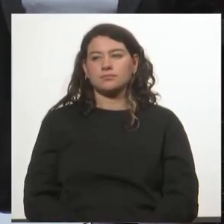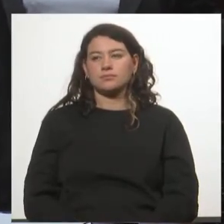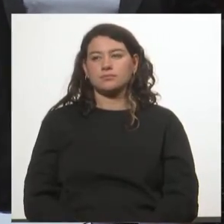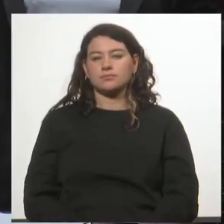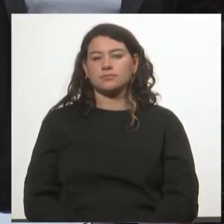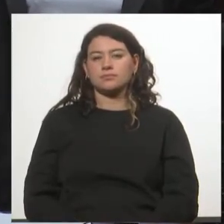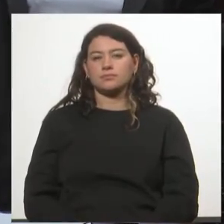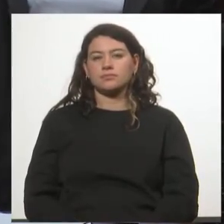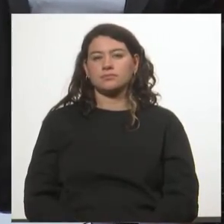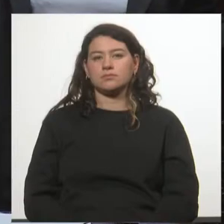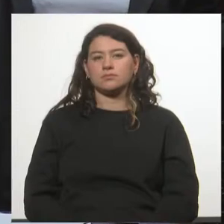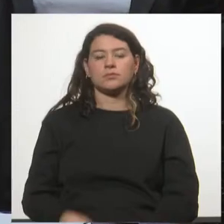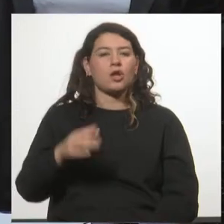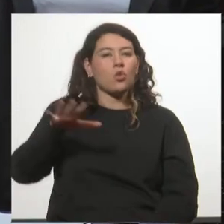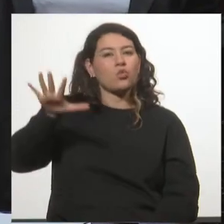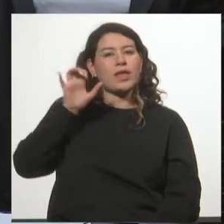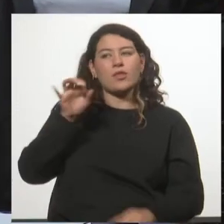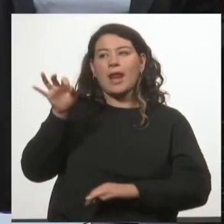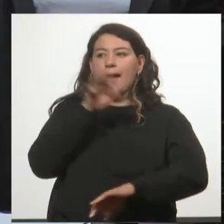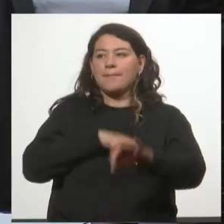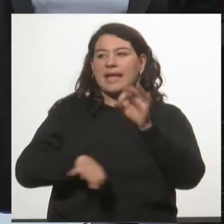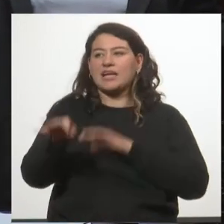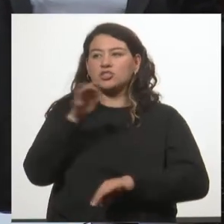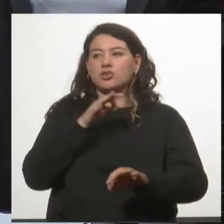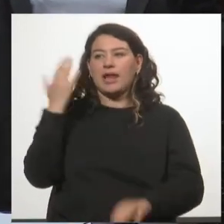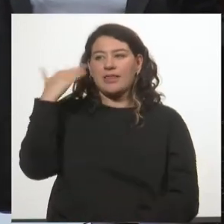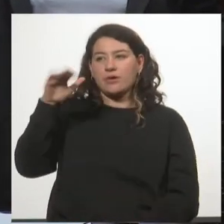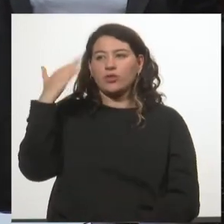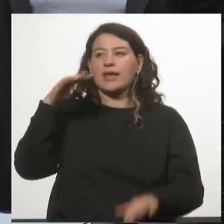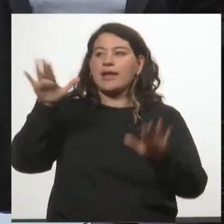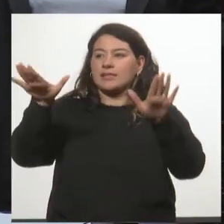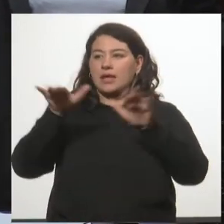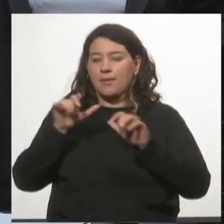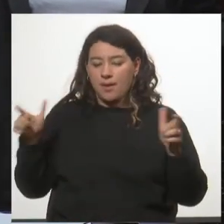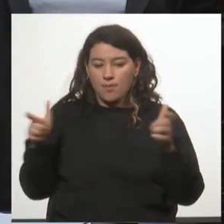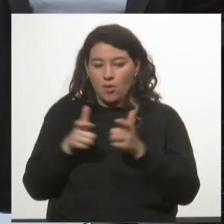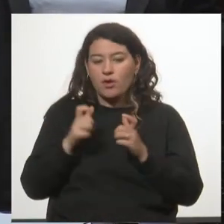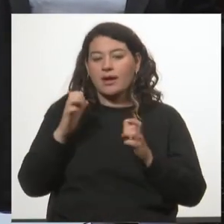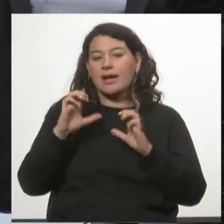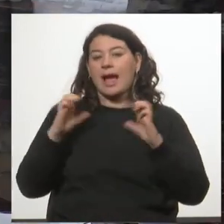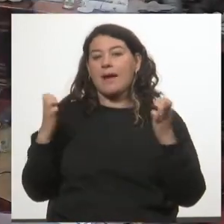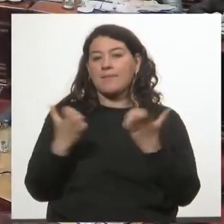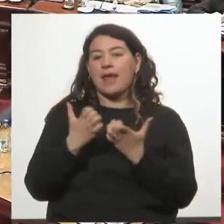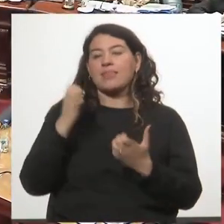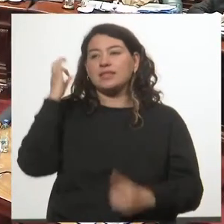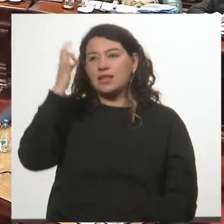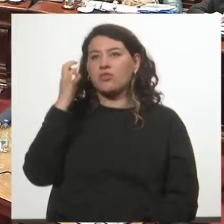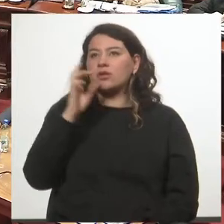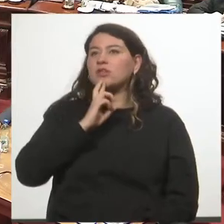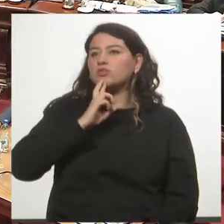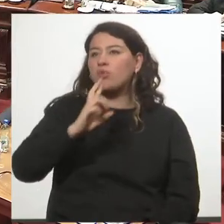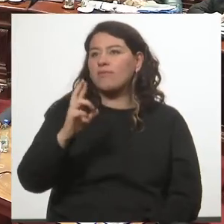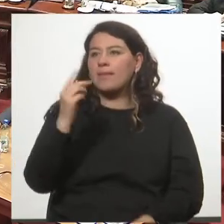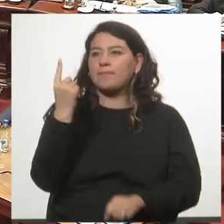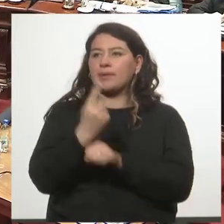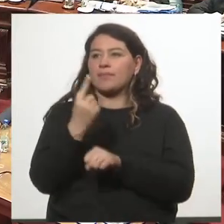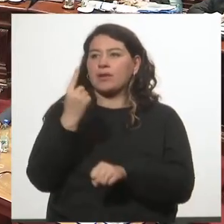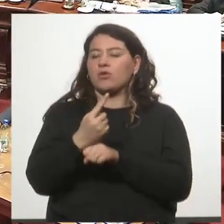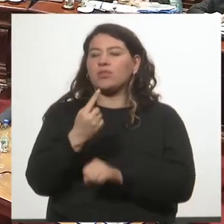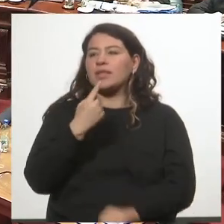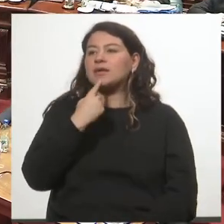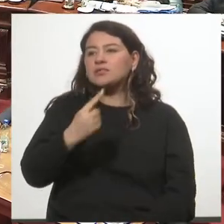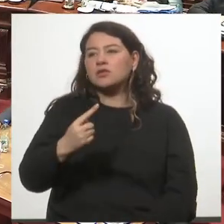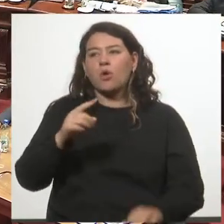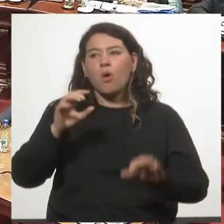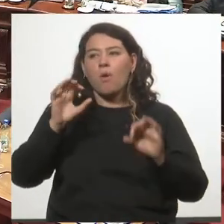o ir a las explicaciones de las autoridades convocadas la cámara de senadores resuelve primero declarar